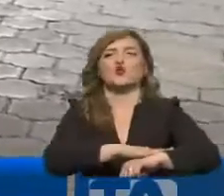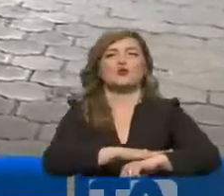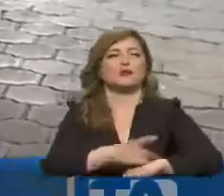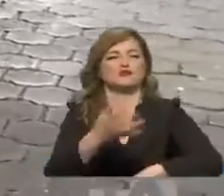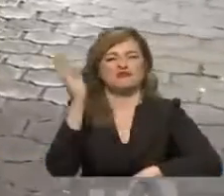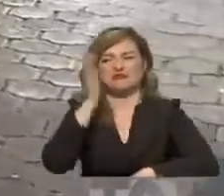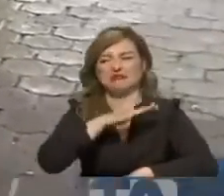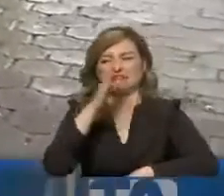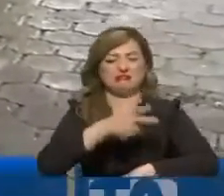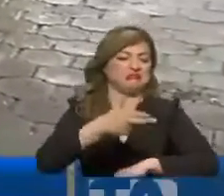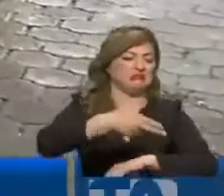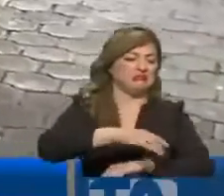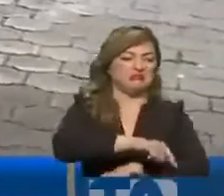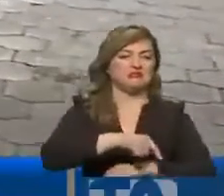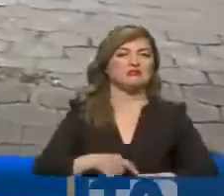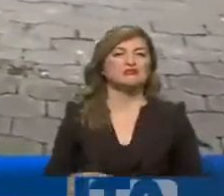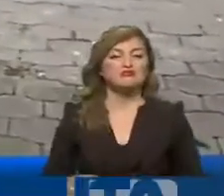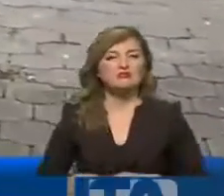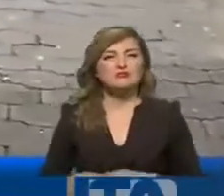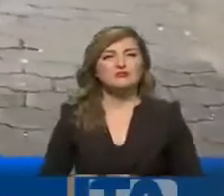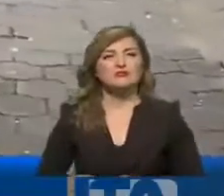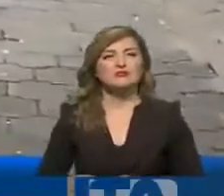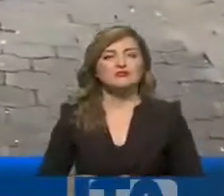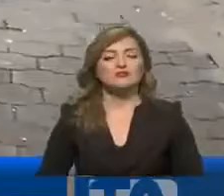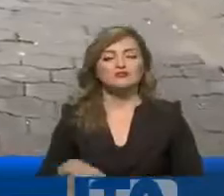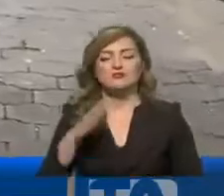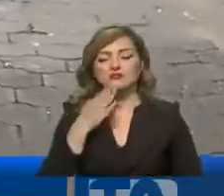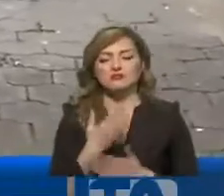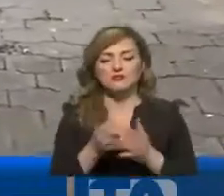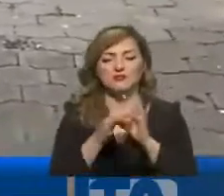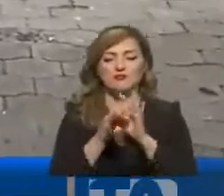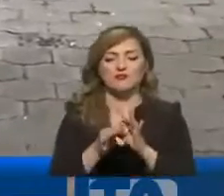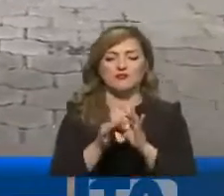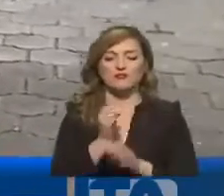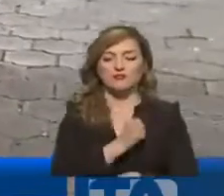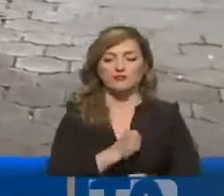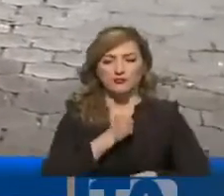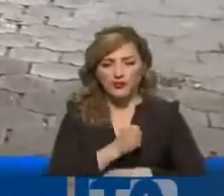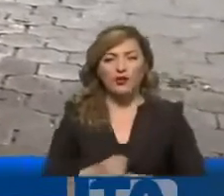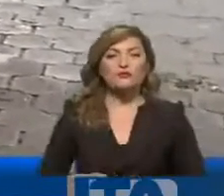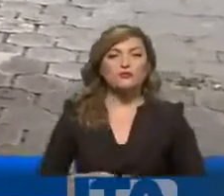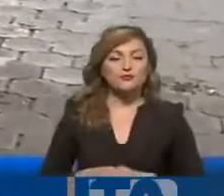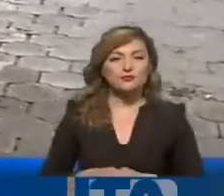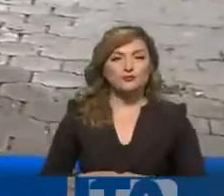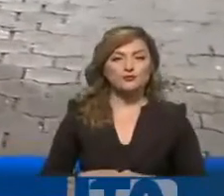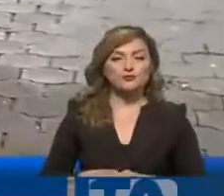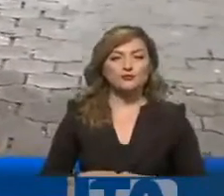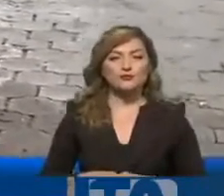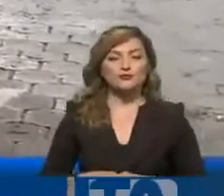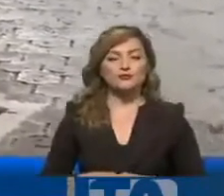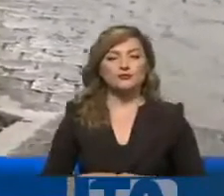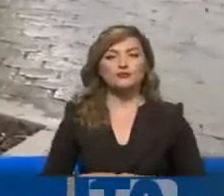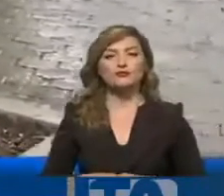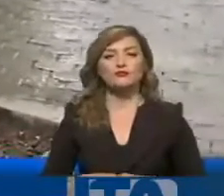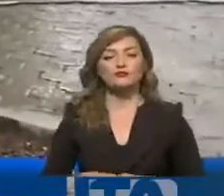varones. Perfecto, muchas gracias. Bueno, compañeras, amigos televidentes, en realidad es lamentable esta situación que está